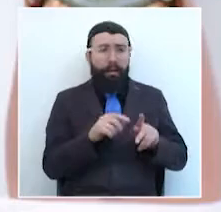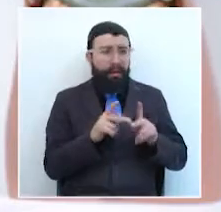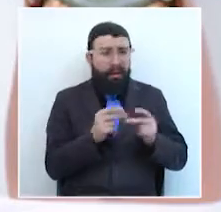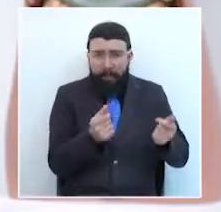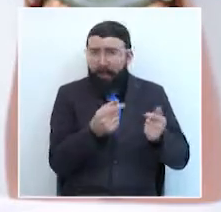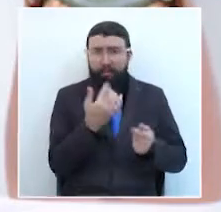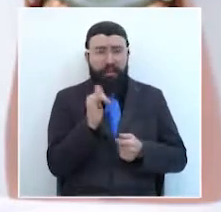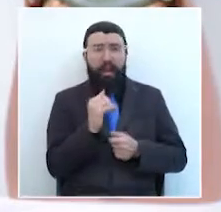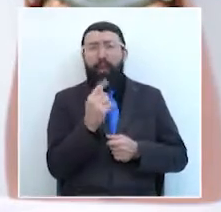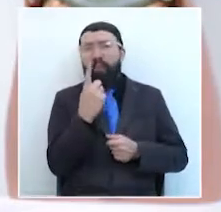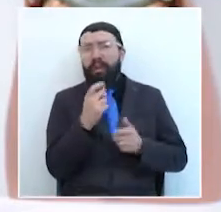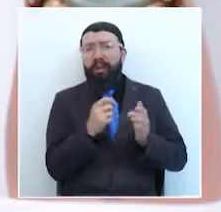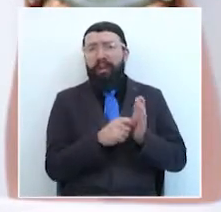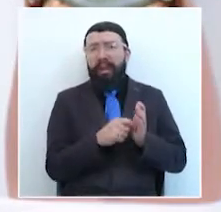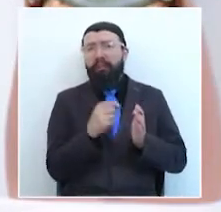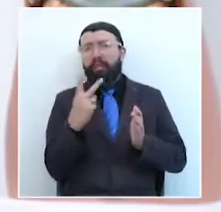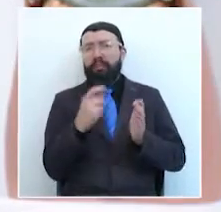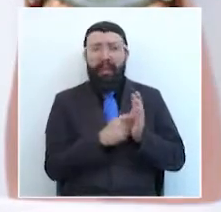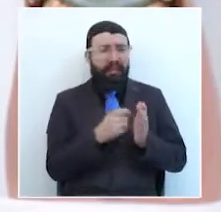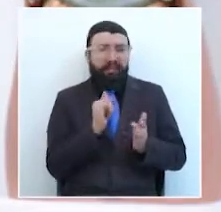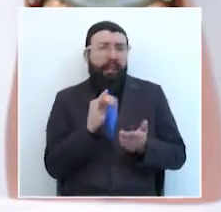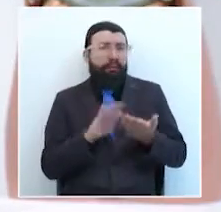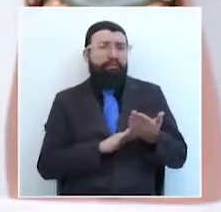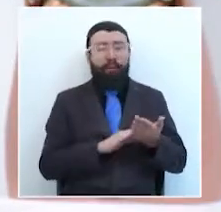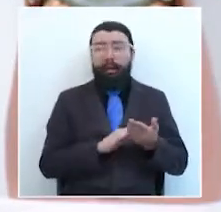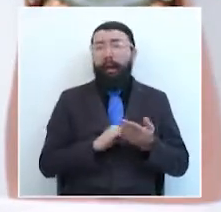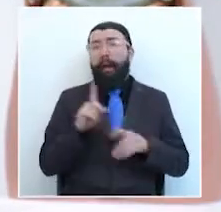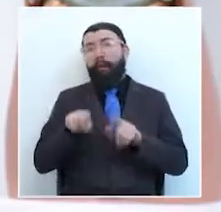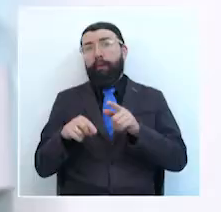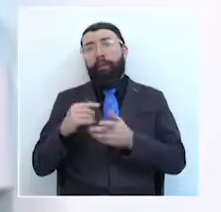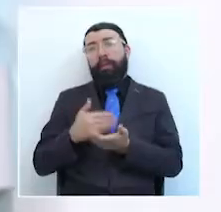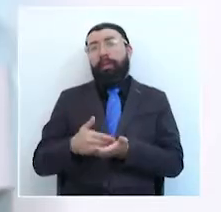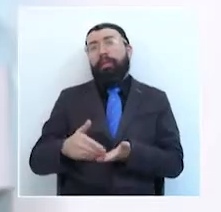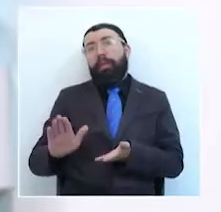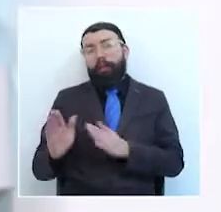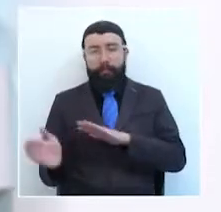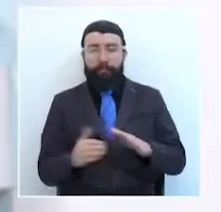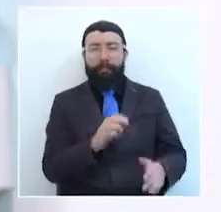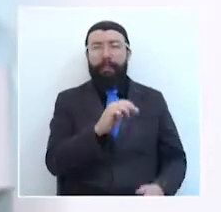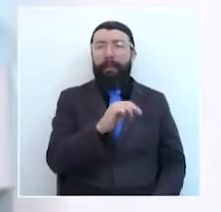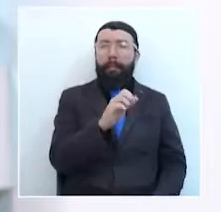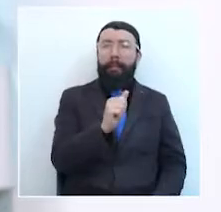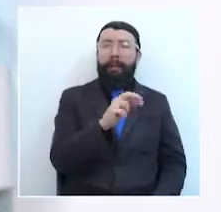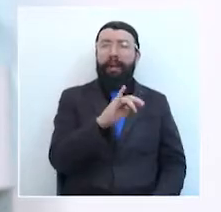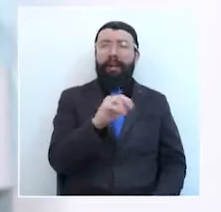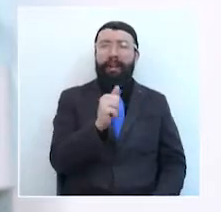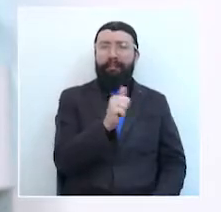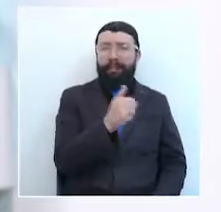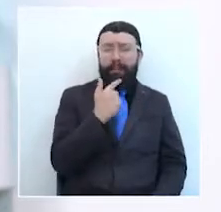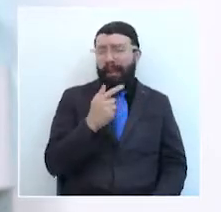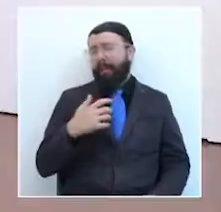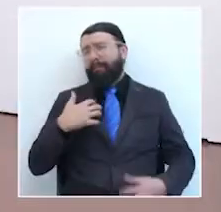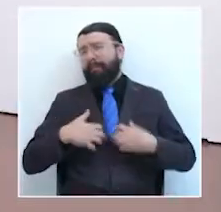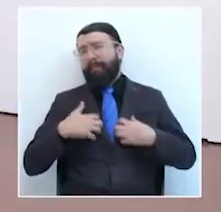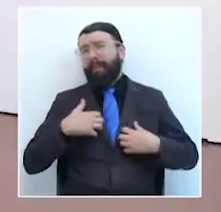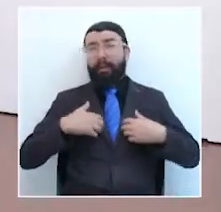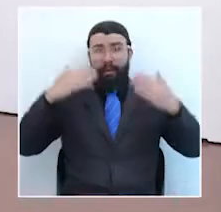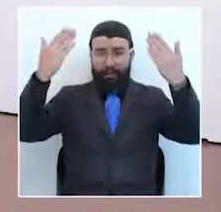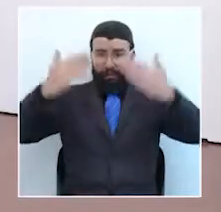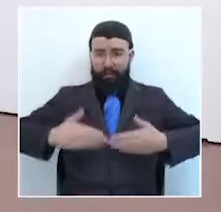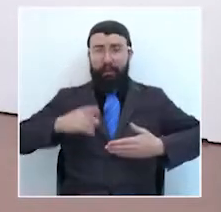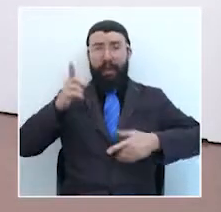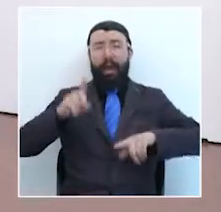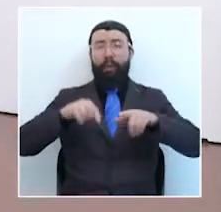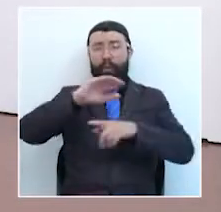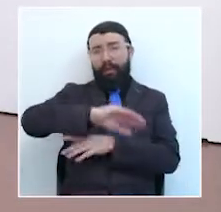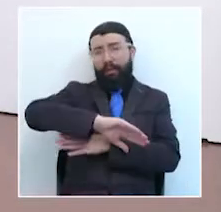pueden reaccionar más favorablemente al tratamiento área con suelos reyes mi fobia es a los sitios cerrados como los túneles que puedo hacer pues